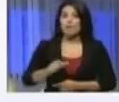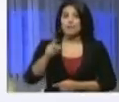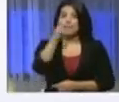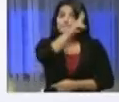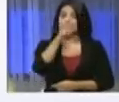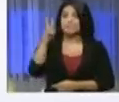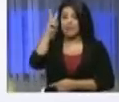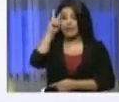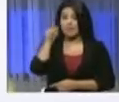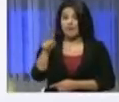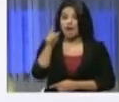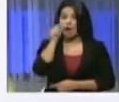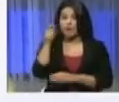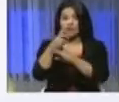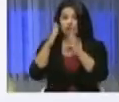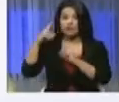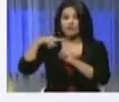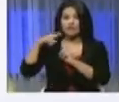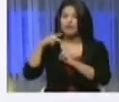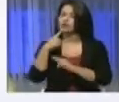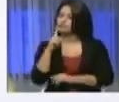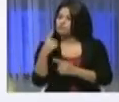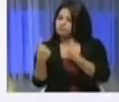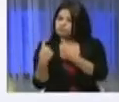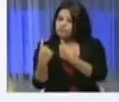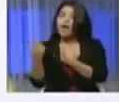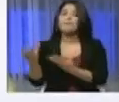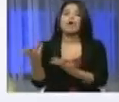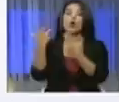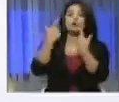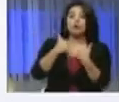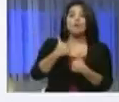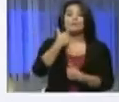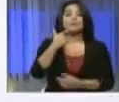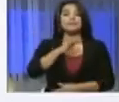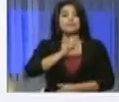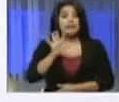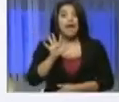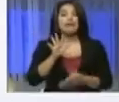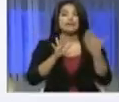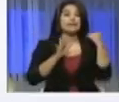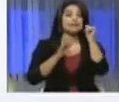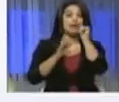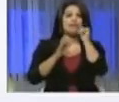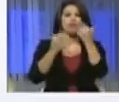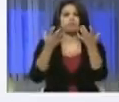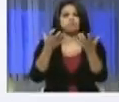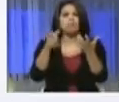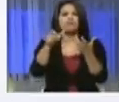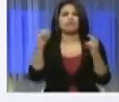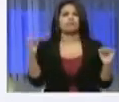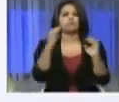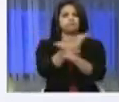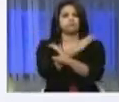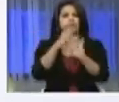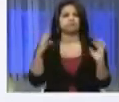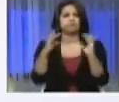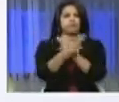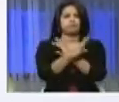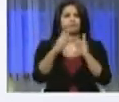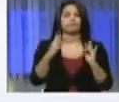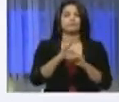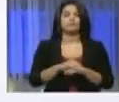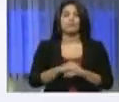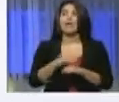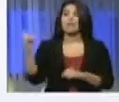bastante afluencia, sábado 13 de agosto. Aquí está con nosotros el ministro de Interior, Justicia y Paz, Mayor